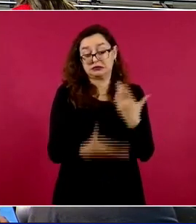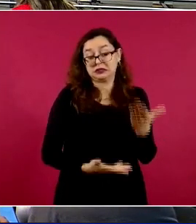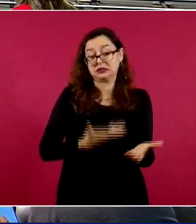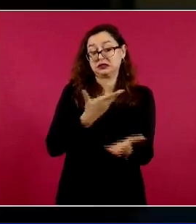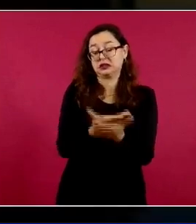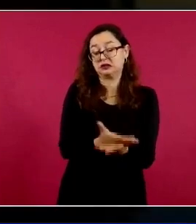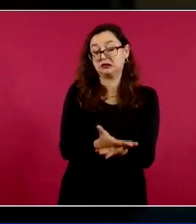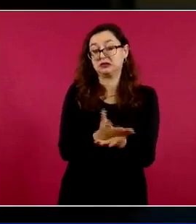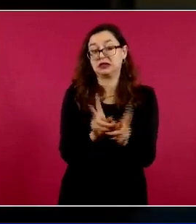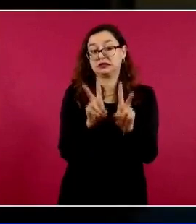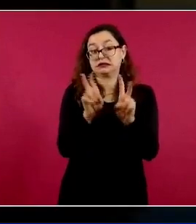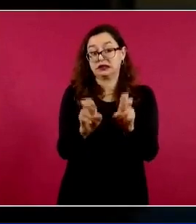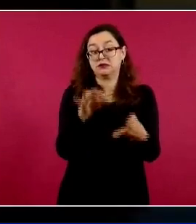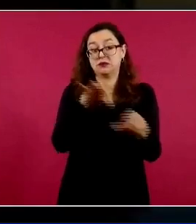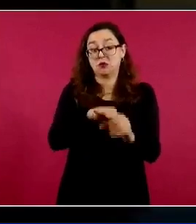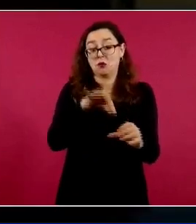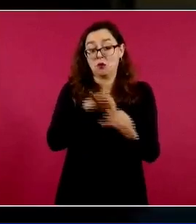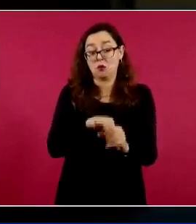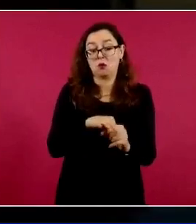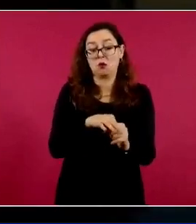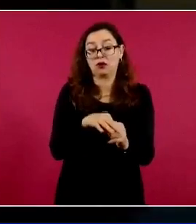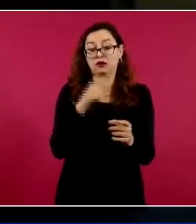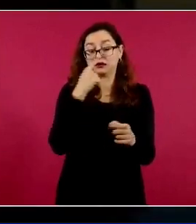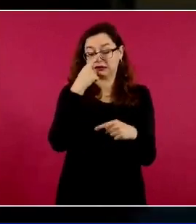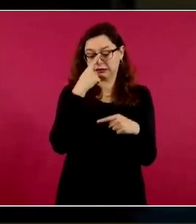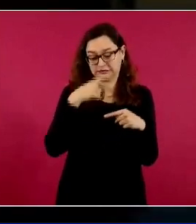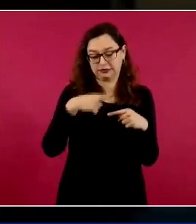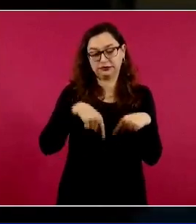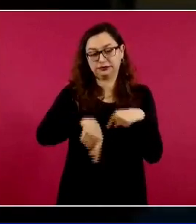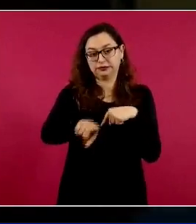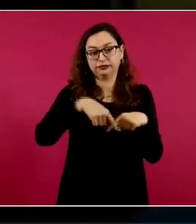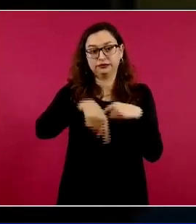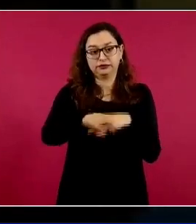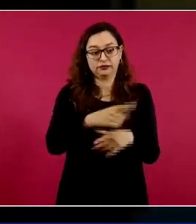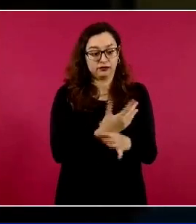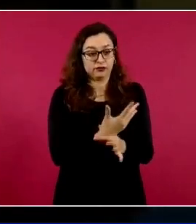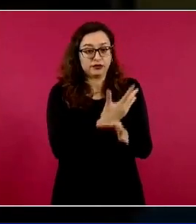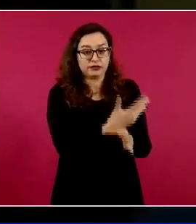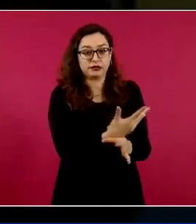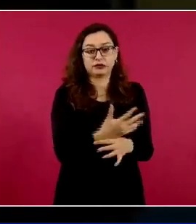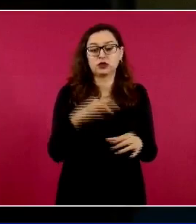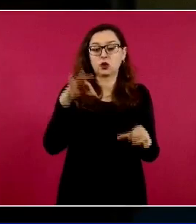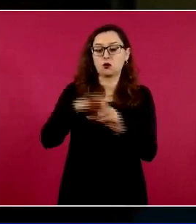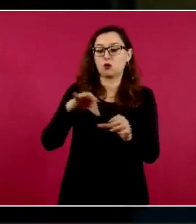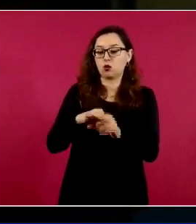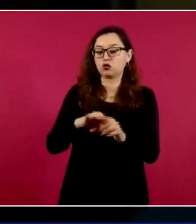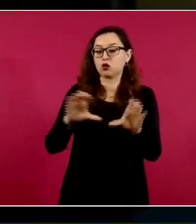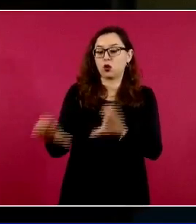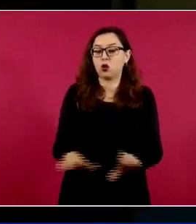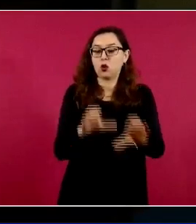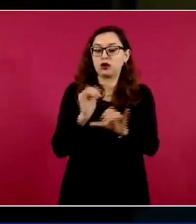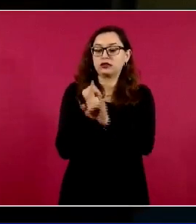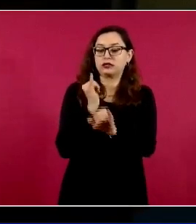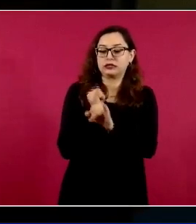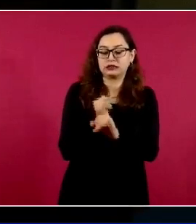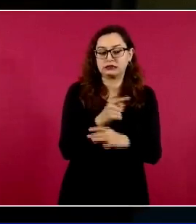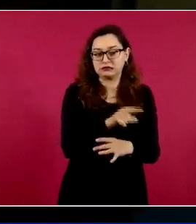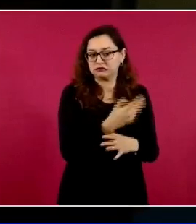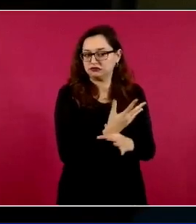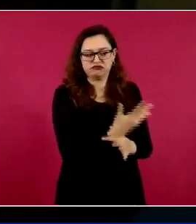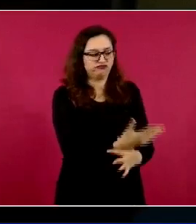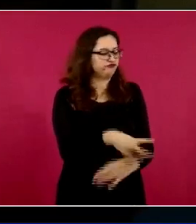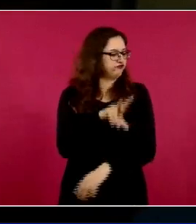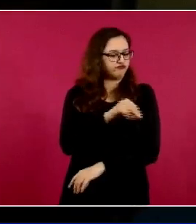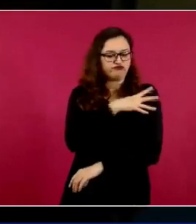que podría tener salida ya en estas semanas y que tiene que ver con el tema del voto electrónico. Aseguran que es uno de los asuntos que